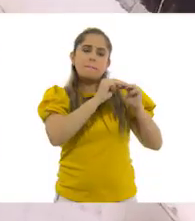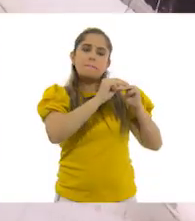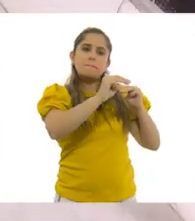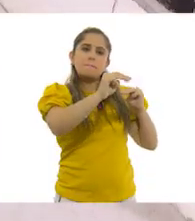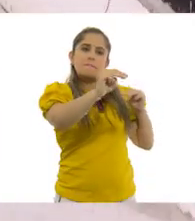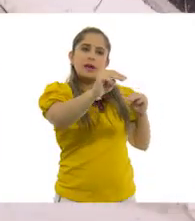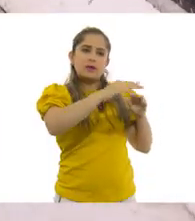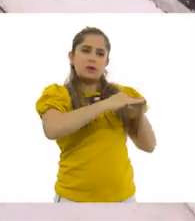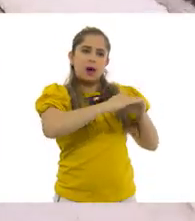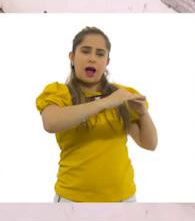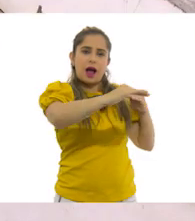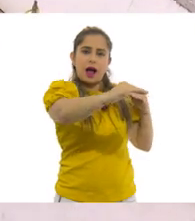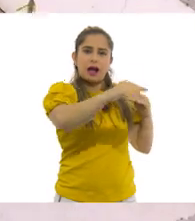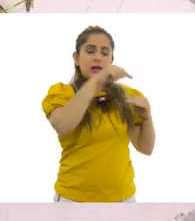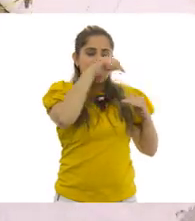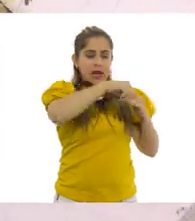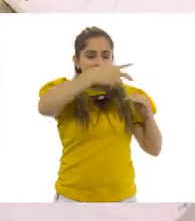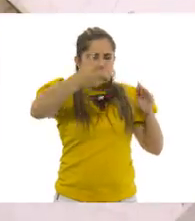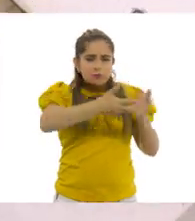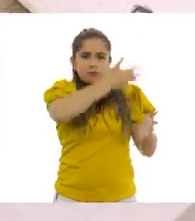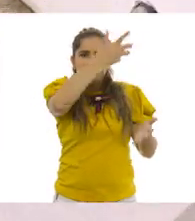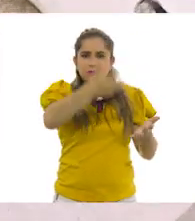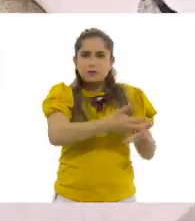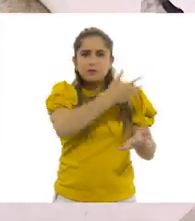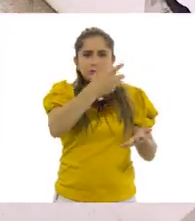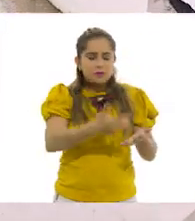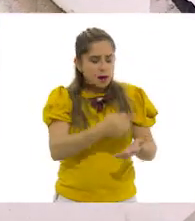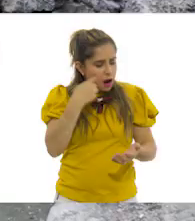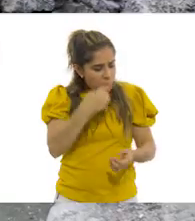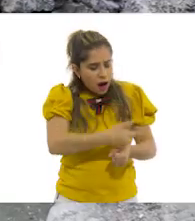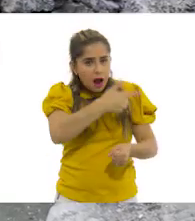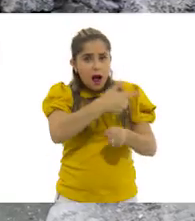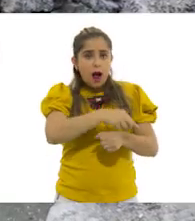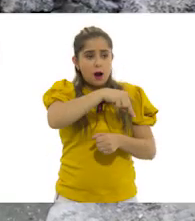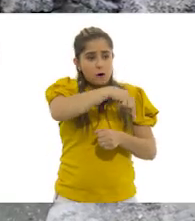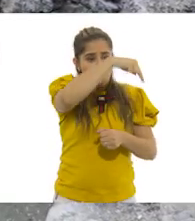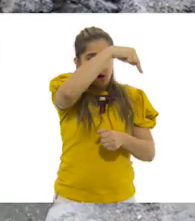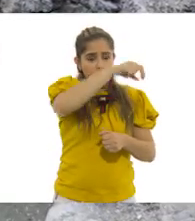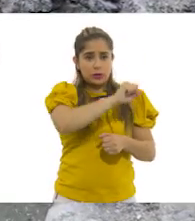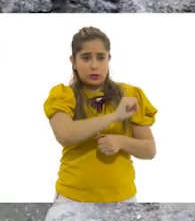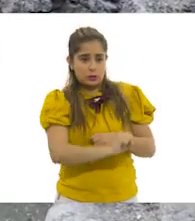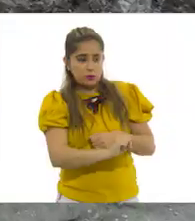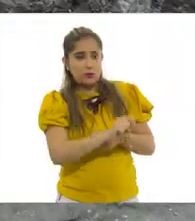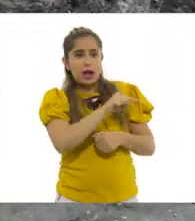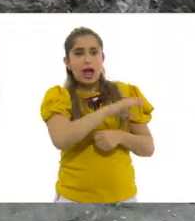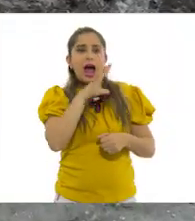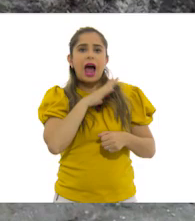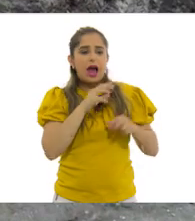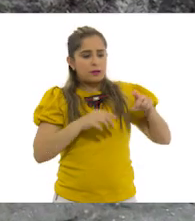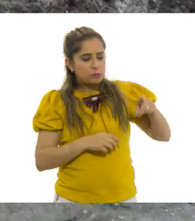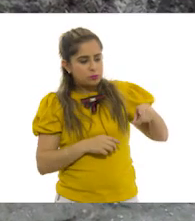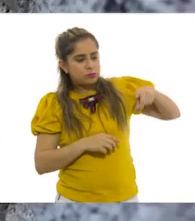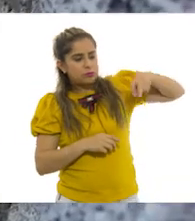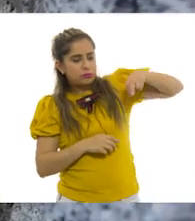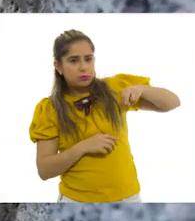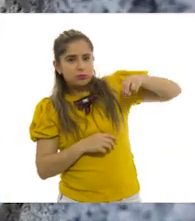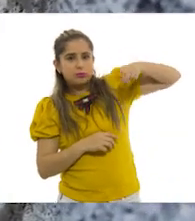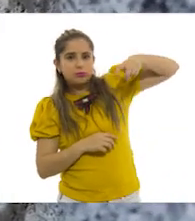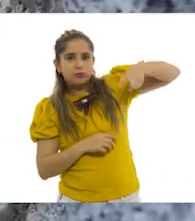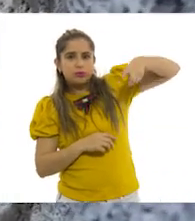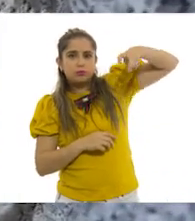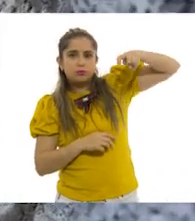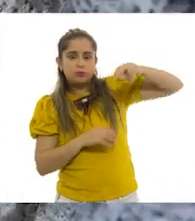que está ubicada de oriente a poniente, sí, y desde el norte hacia el sur tiene unos escalones, una serie de escalones, son 4